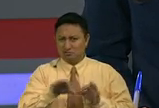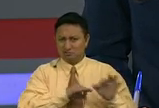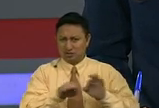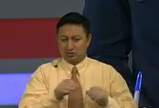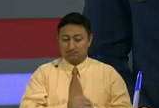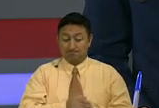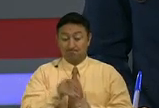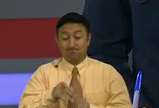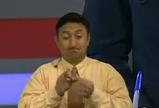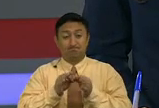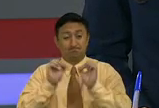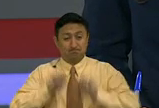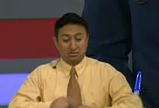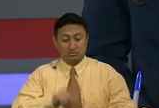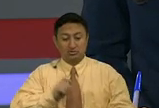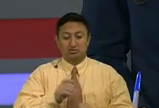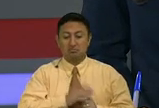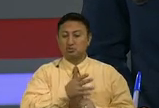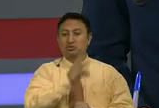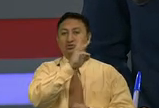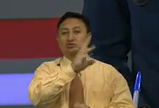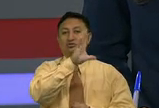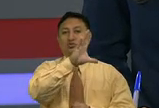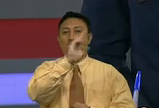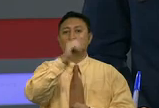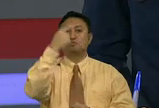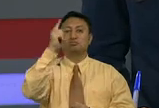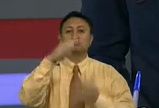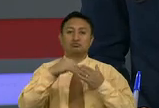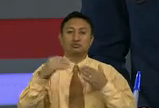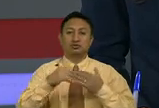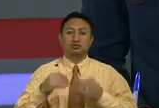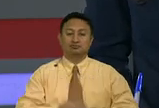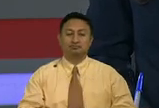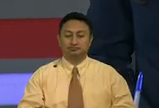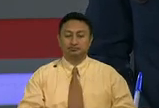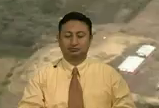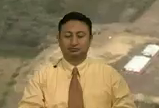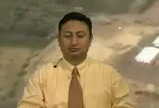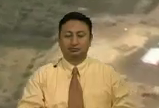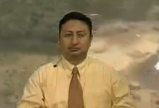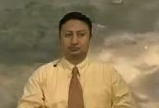su reparación se requieren cerca de 650 millones de dólares.